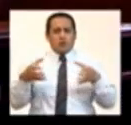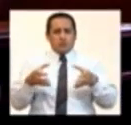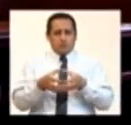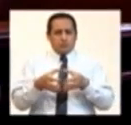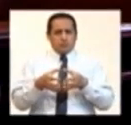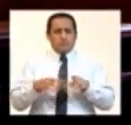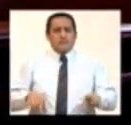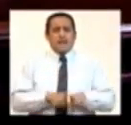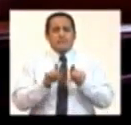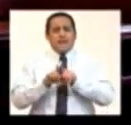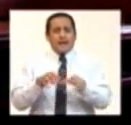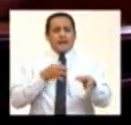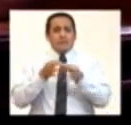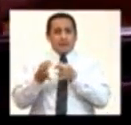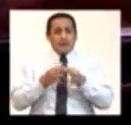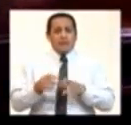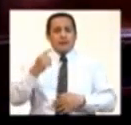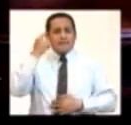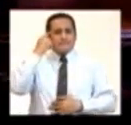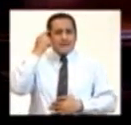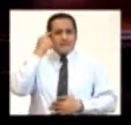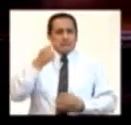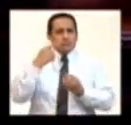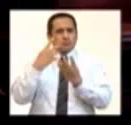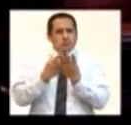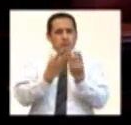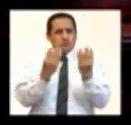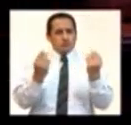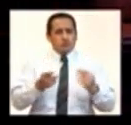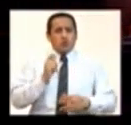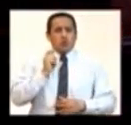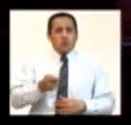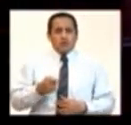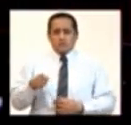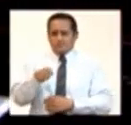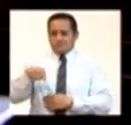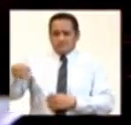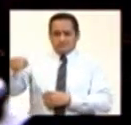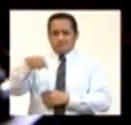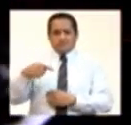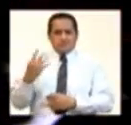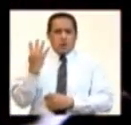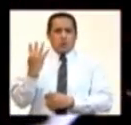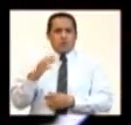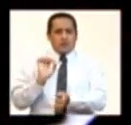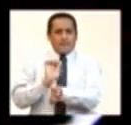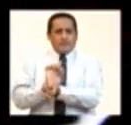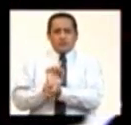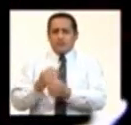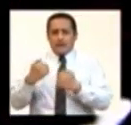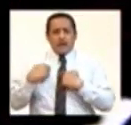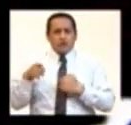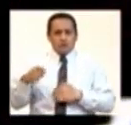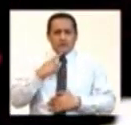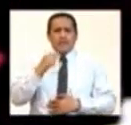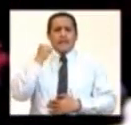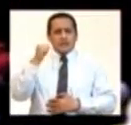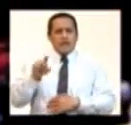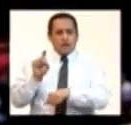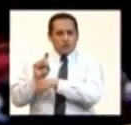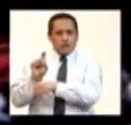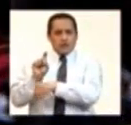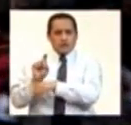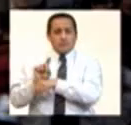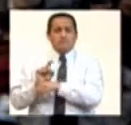vinculante. Mencionó además que para el criterio de los magistrados, estos 4 reclusos, como toda persona, tienen derecho